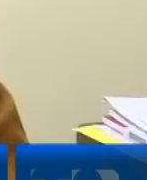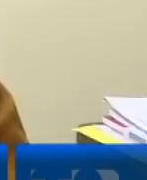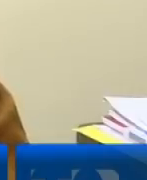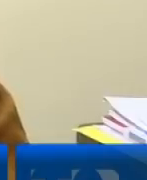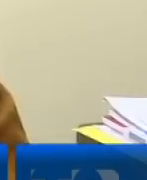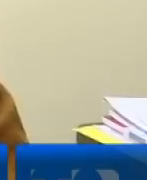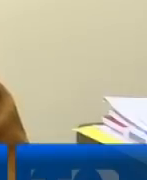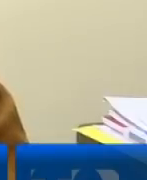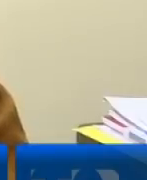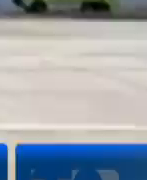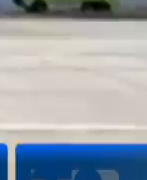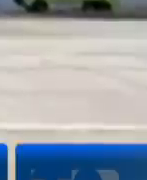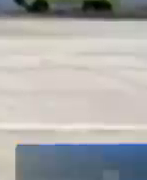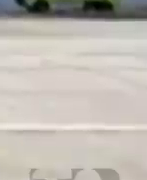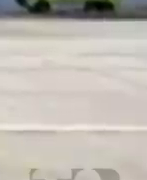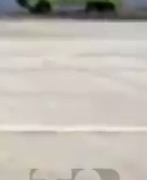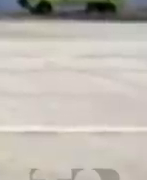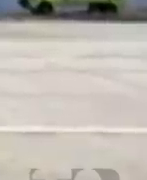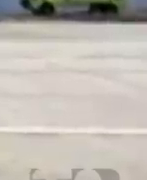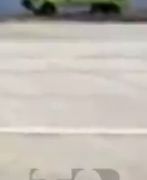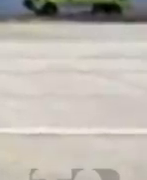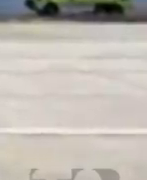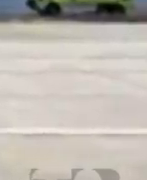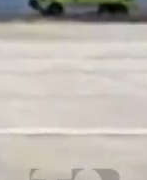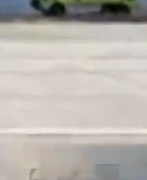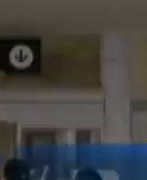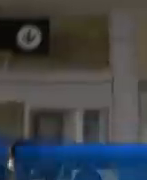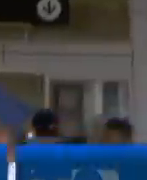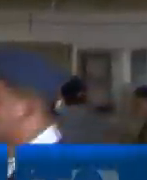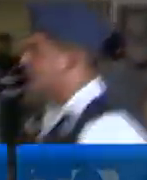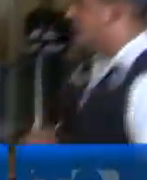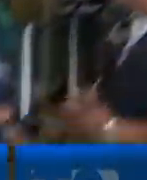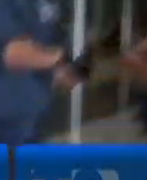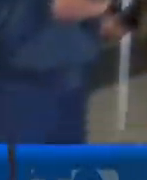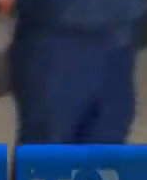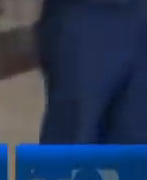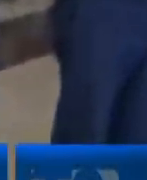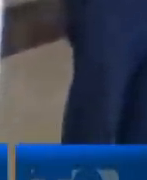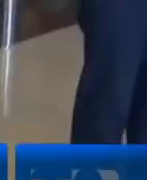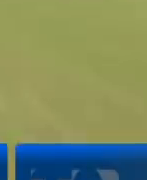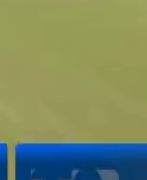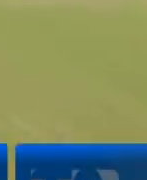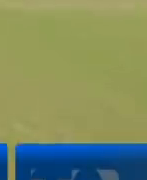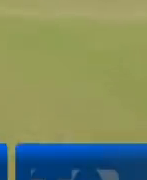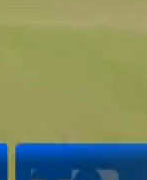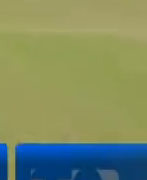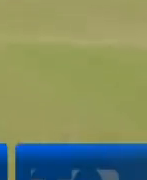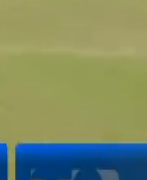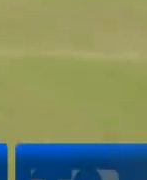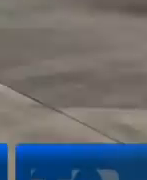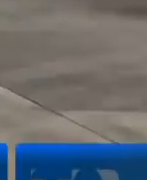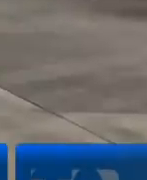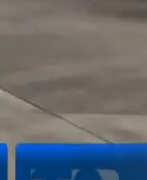están en el tren de aterrizaje. Pero hay algo inusual que ha sido aún más difícil de explicar, y es que en el auge de la pandemia,